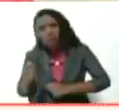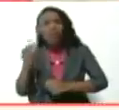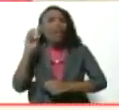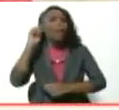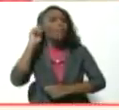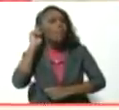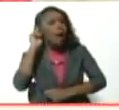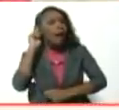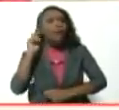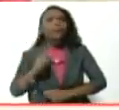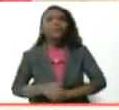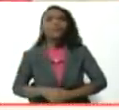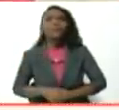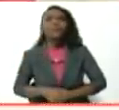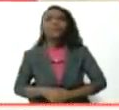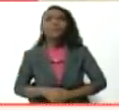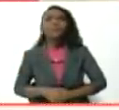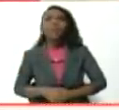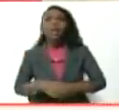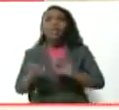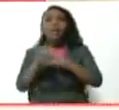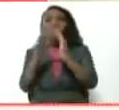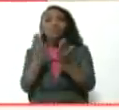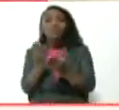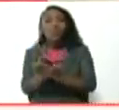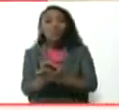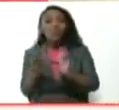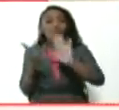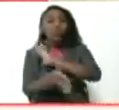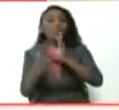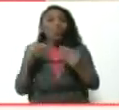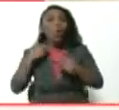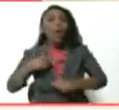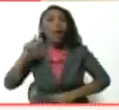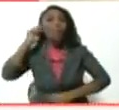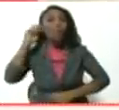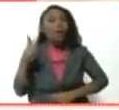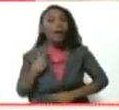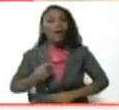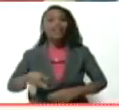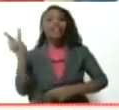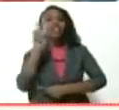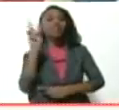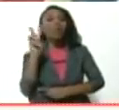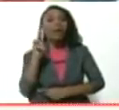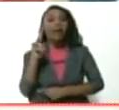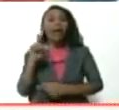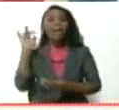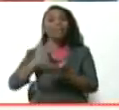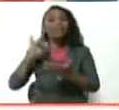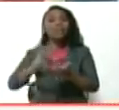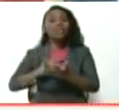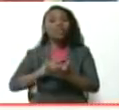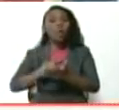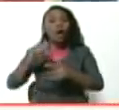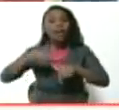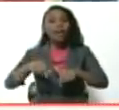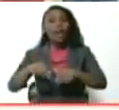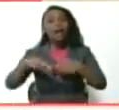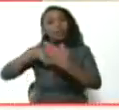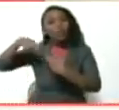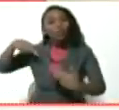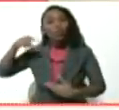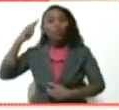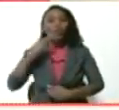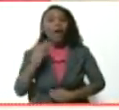mujeres del mundo, y sobre todo las mujeres venezolanas, el rol protagónico que tienen en la Revolución Bolivariana y